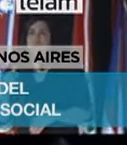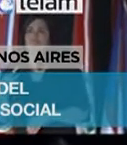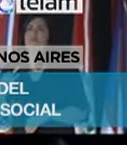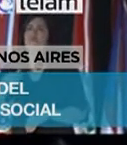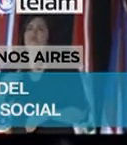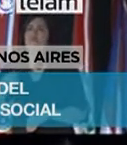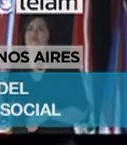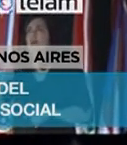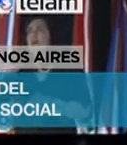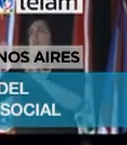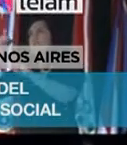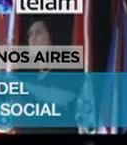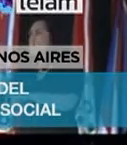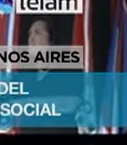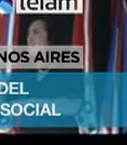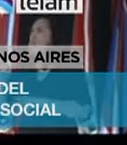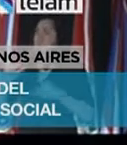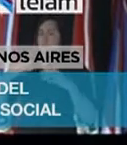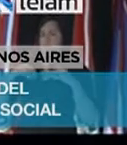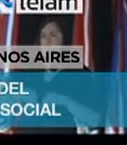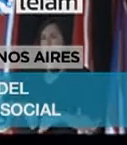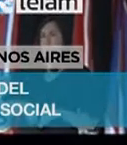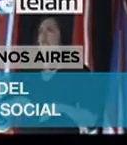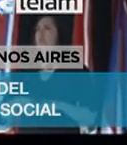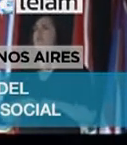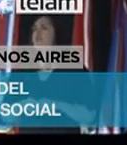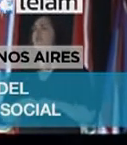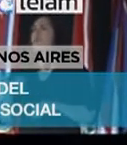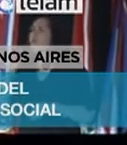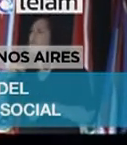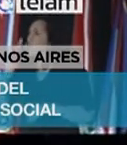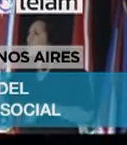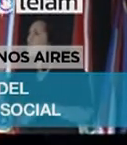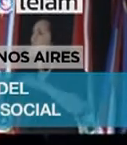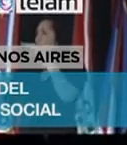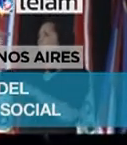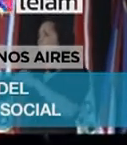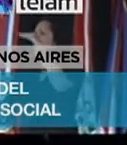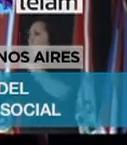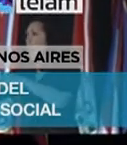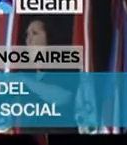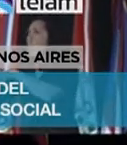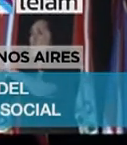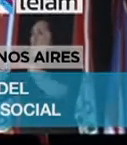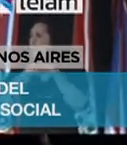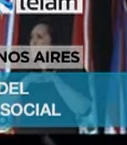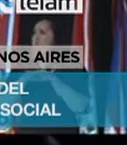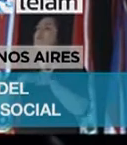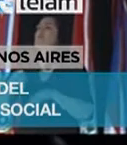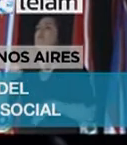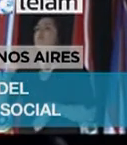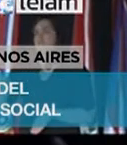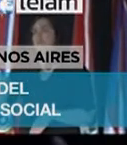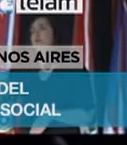las experiencias, las frustraciones, las inequidades, las desigualdades que han generado